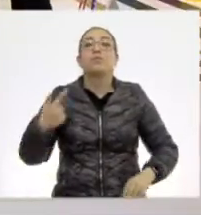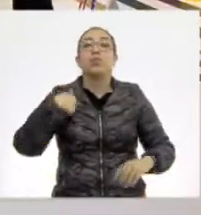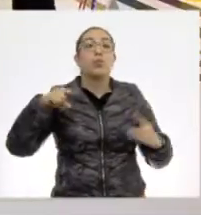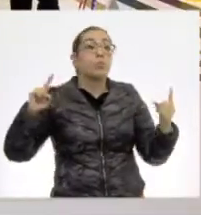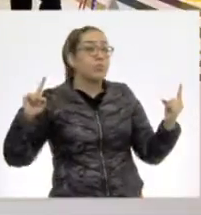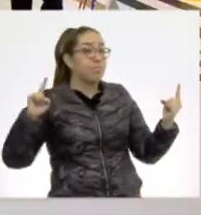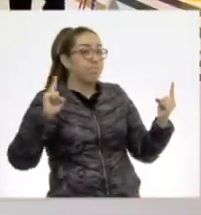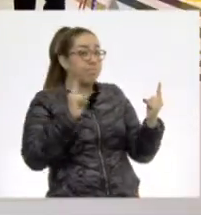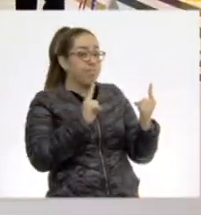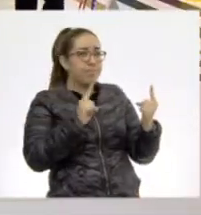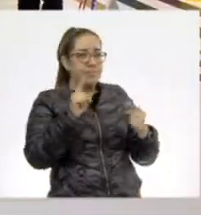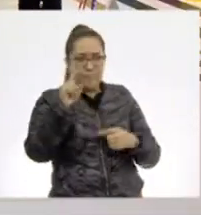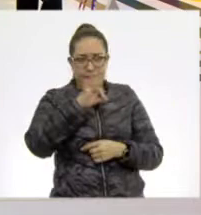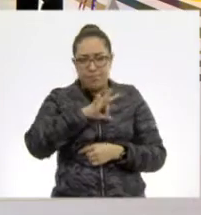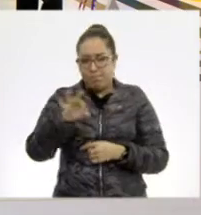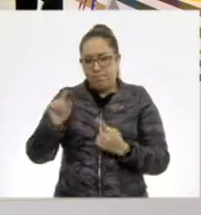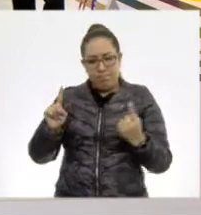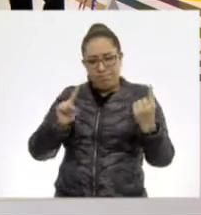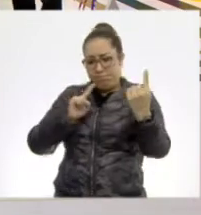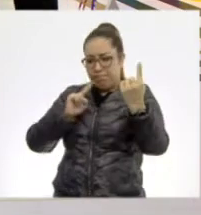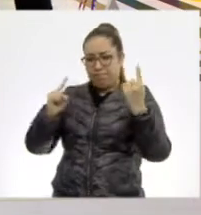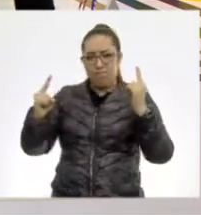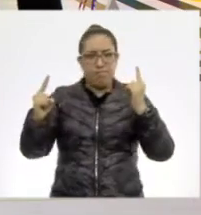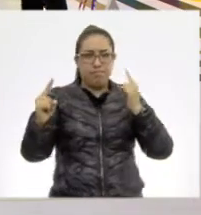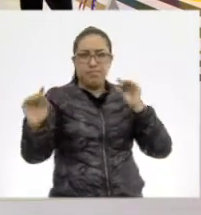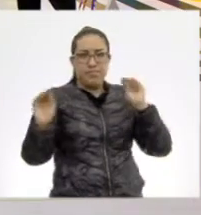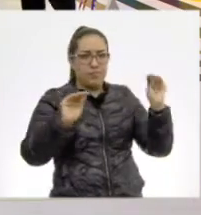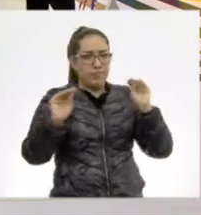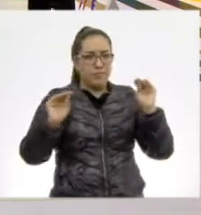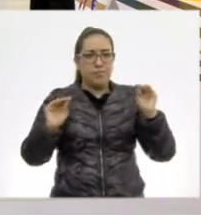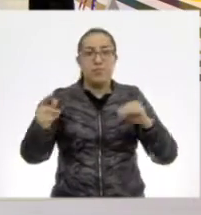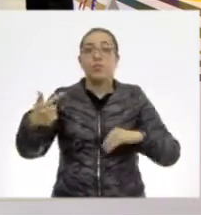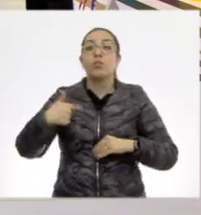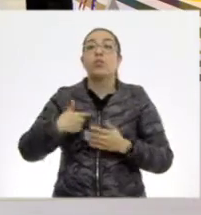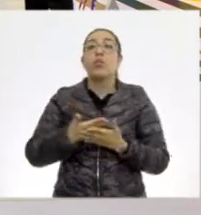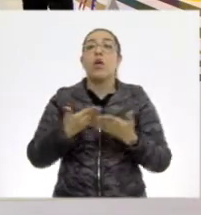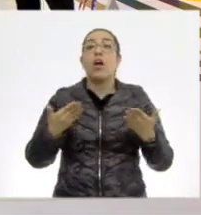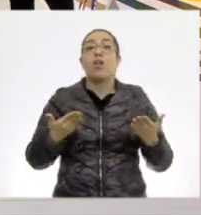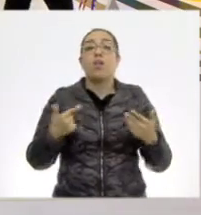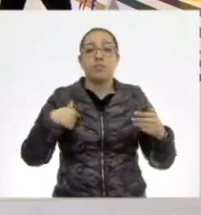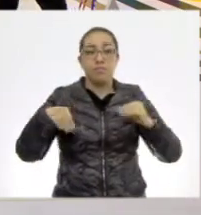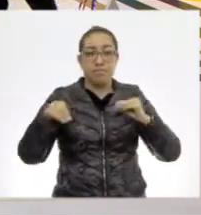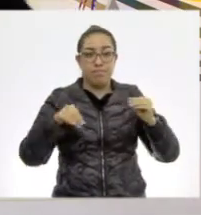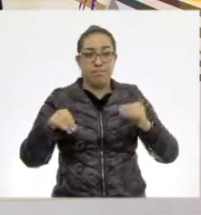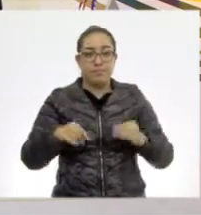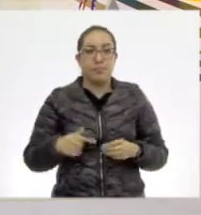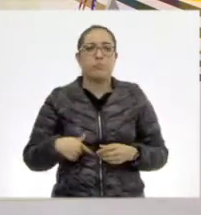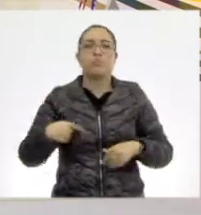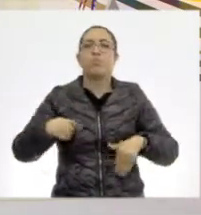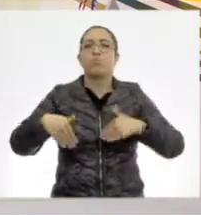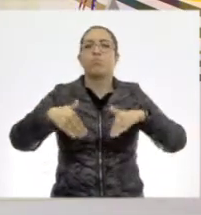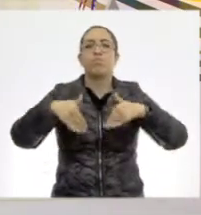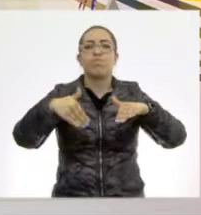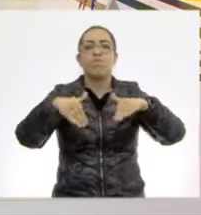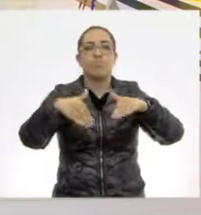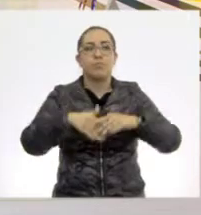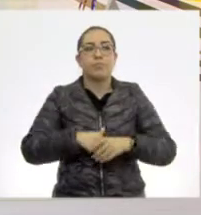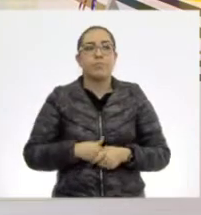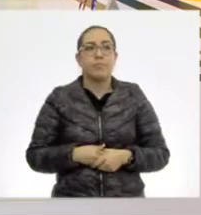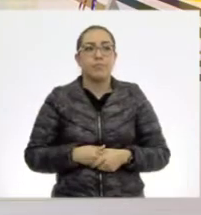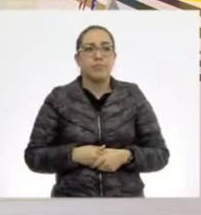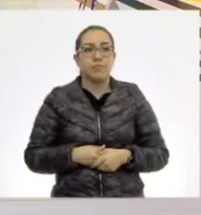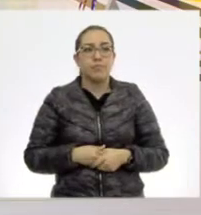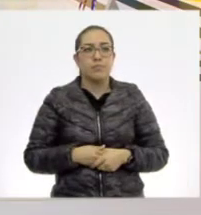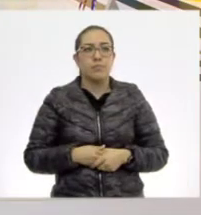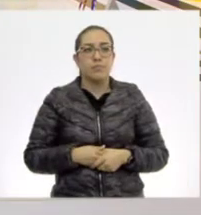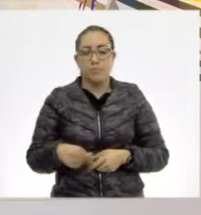Si quieres, tú te puedes hacer a un lado. Usted es la pintura camino. Verde ahora. Sí, y yo soy la, y tú eres la muñeca. Sale. Entonces voy caminando, me acerco a Pepe. ¡Hasta ahí,